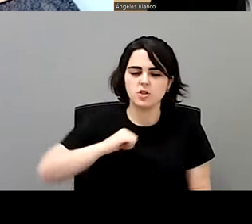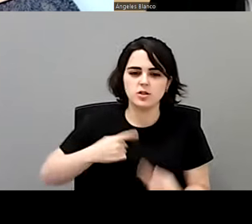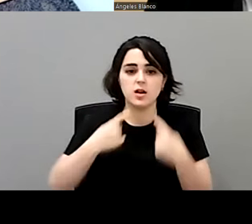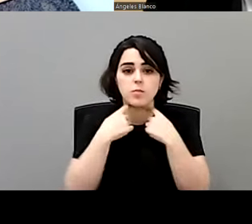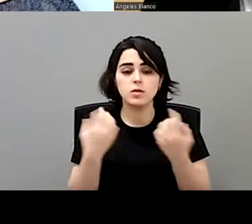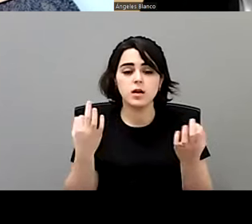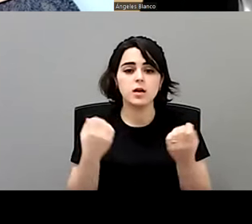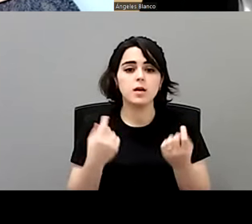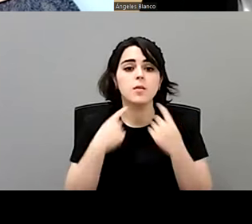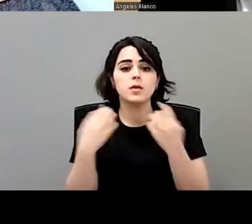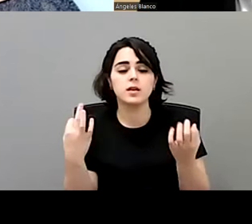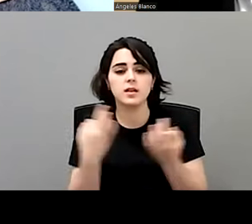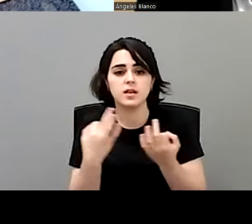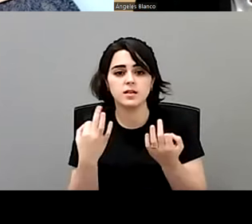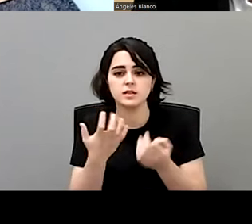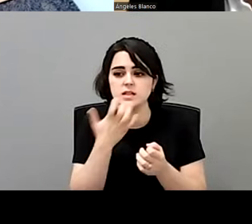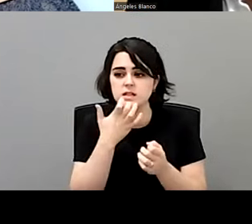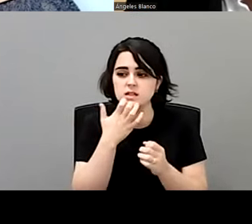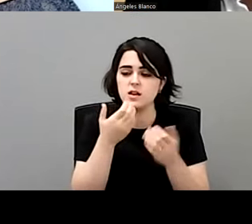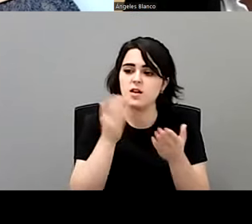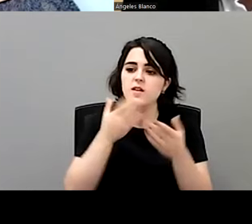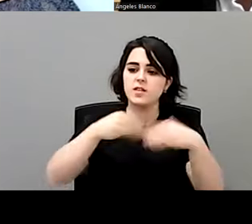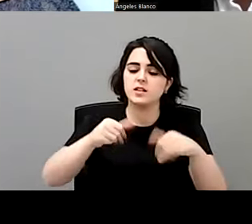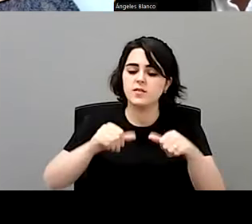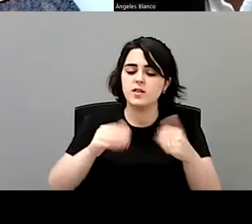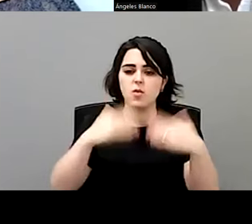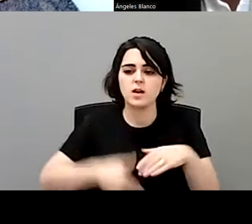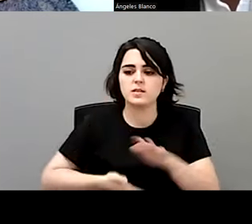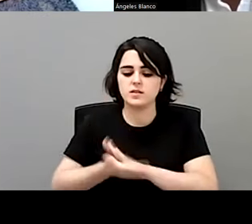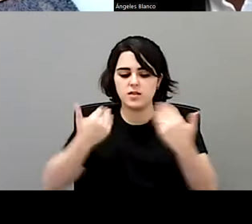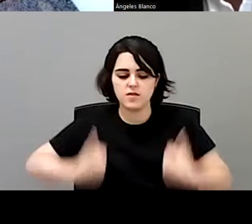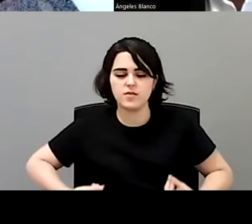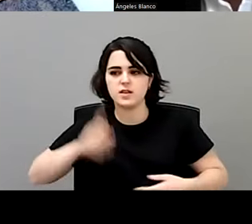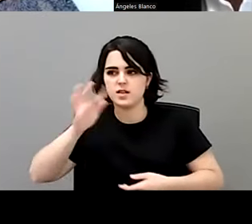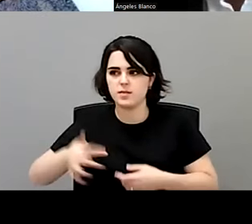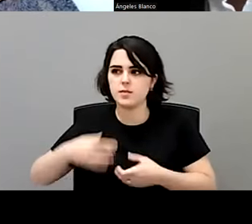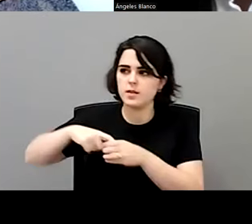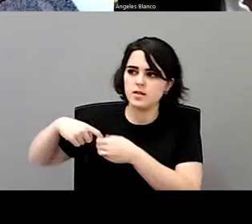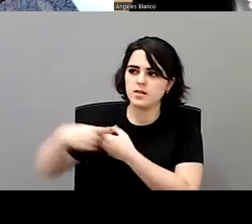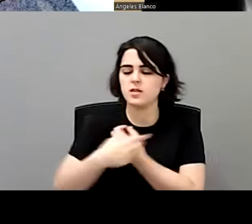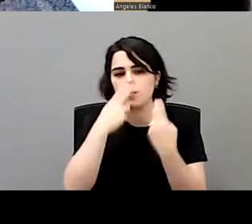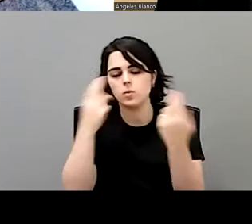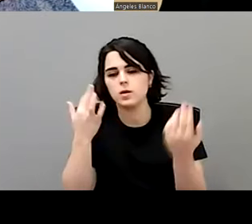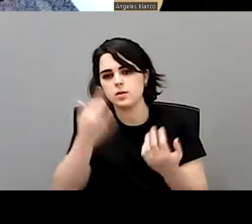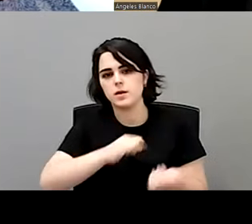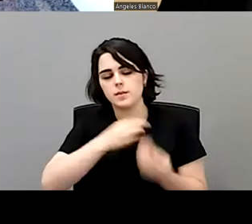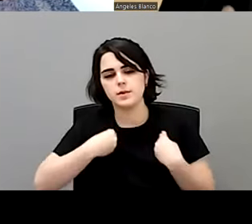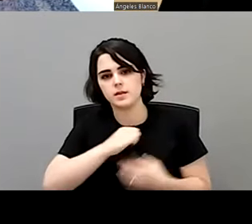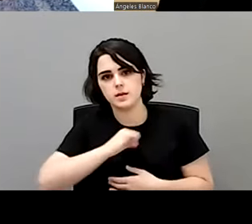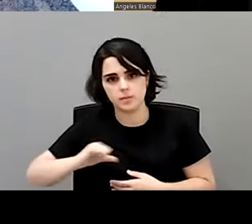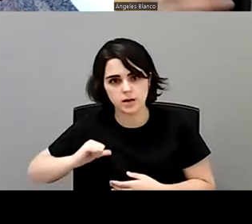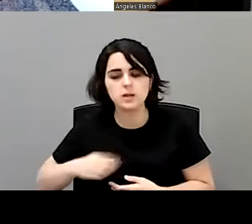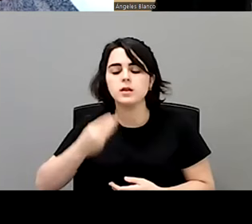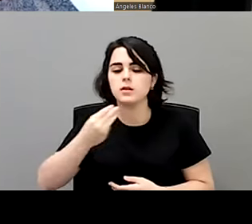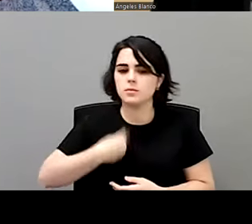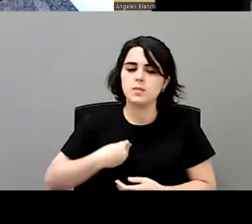perder, o sea, si yo no tengo fisioterapia voy a perder autonomía física y por lo tanto participación pública y por lo tanto vida independiente, ¿no? Lo mismo